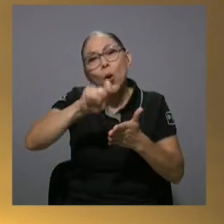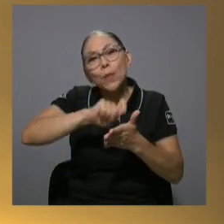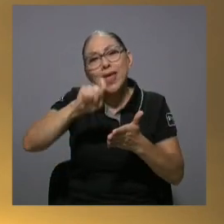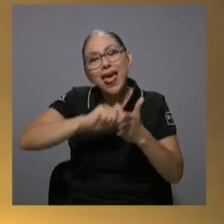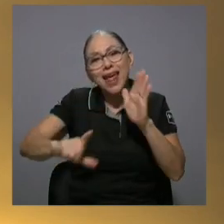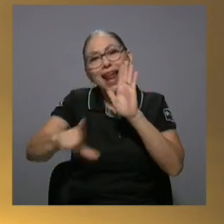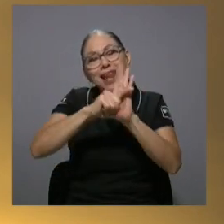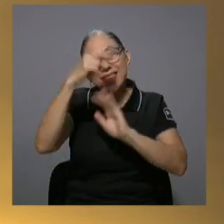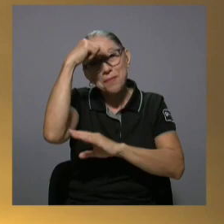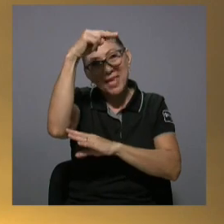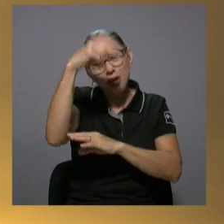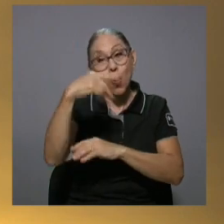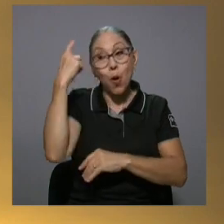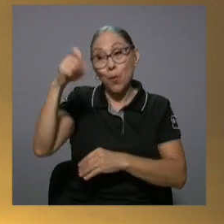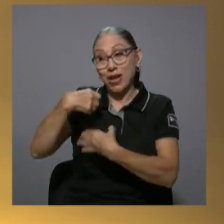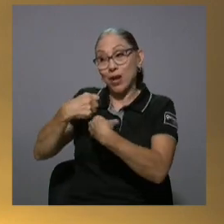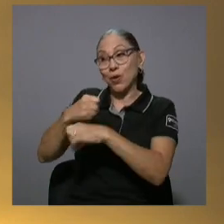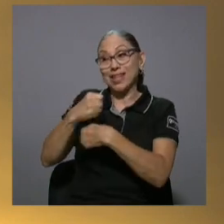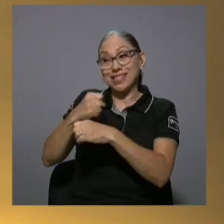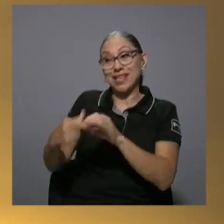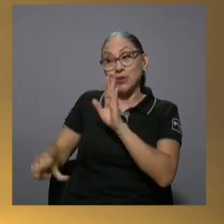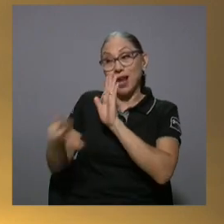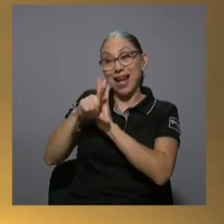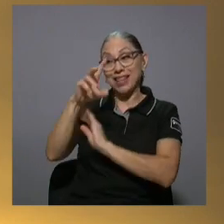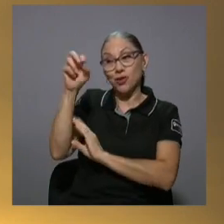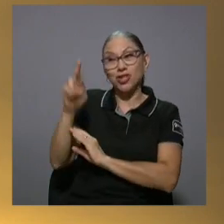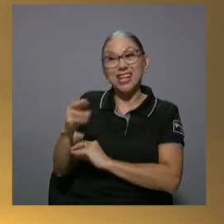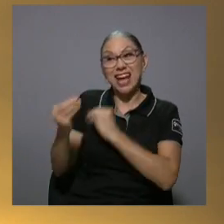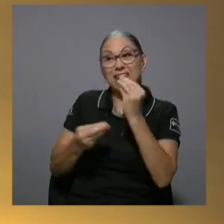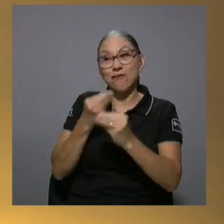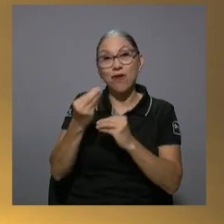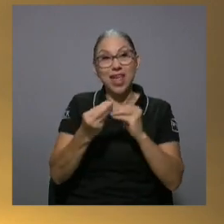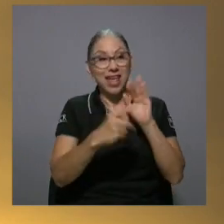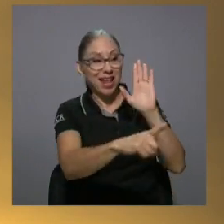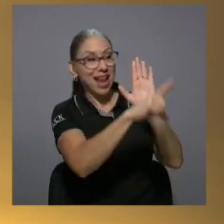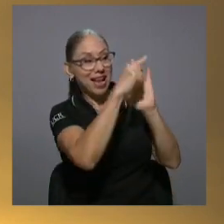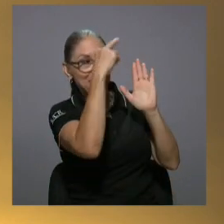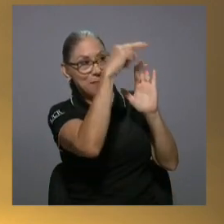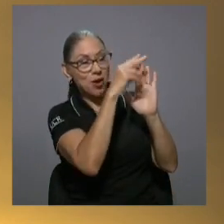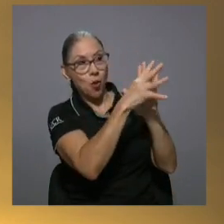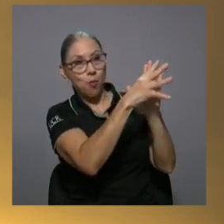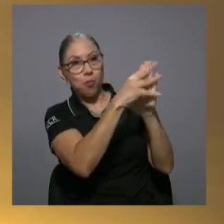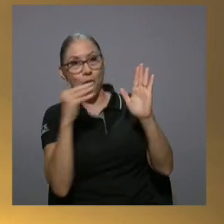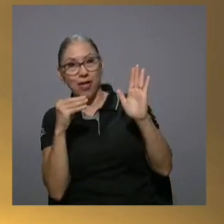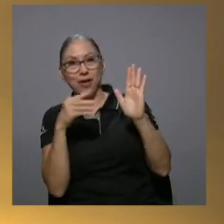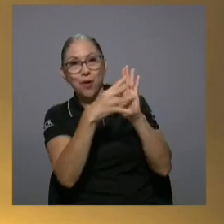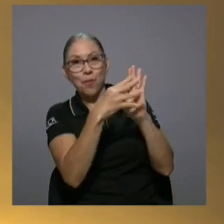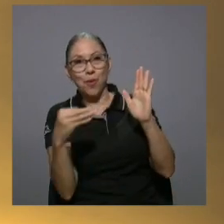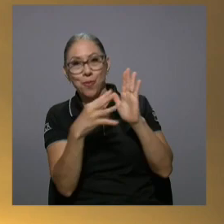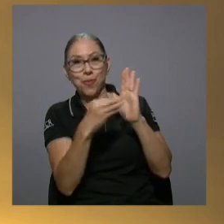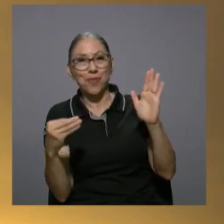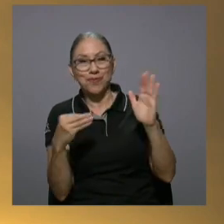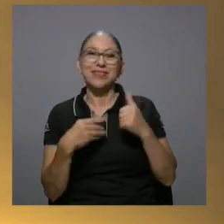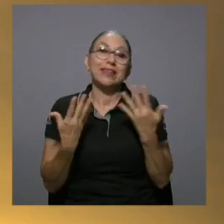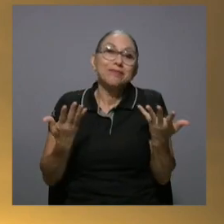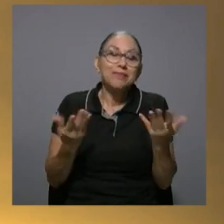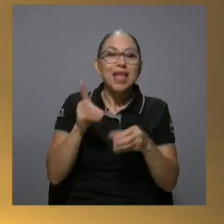porque lo que se hizo en la ley de Costa Rica fue copiarla de México. Y los diputados, hubo un párrafo